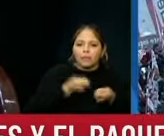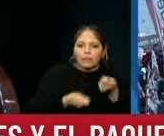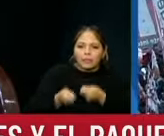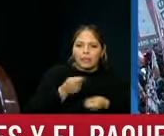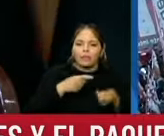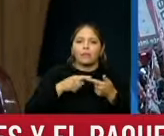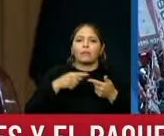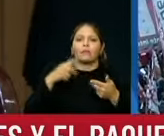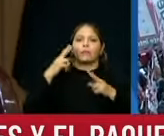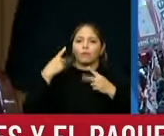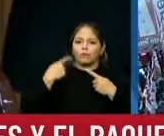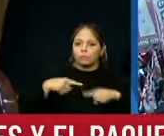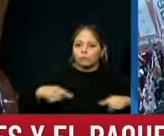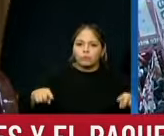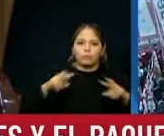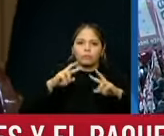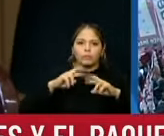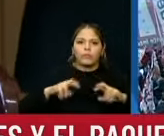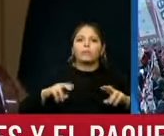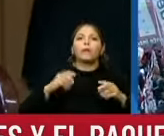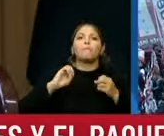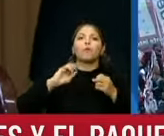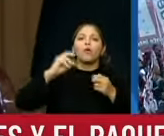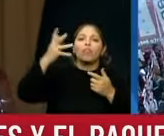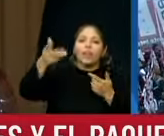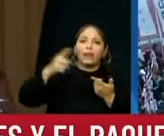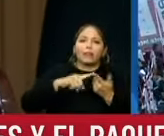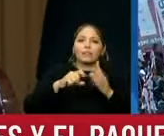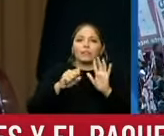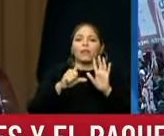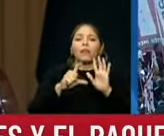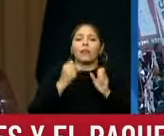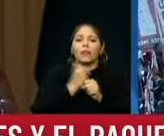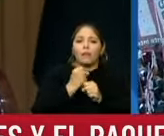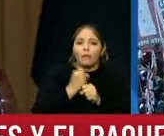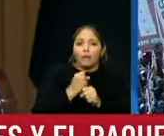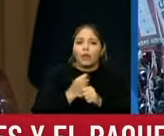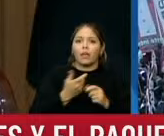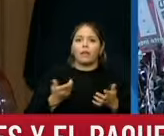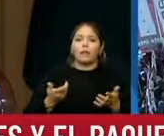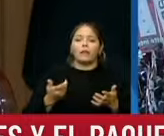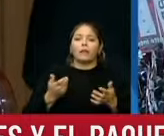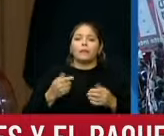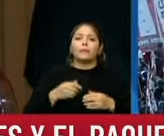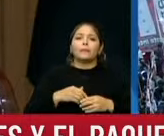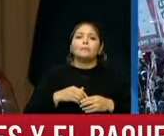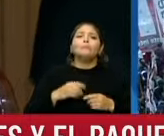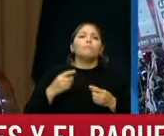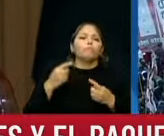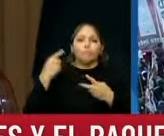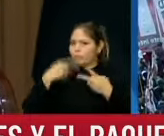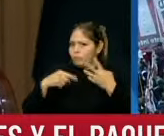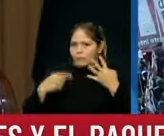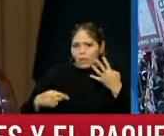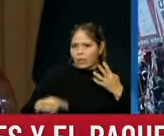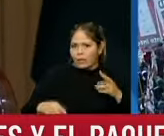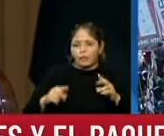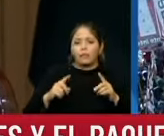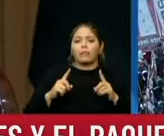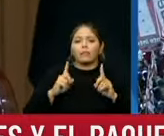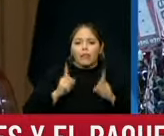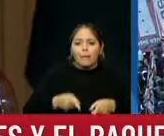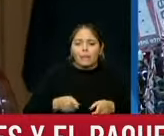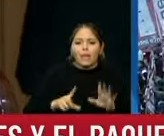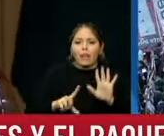tema de la ley base, ¿no? Sí. La diputada Gailiar, a los gritos. Pelados. Bueno, esto de tratar